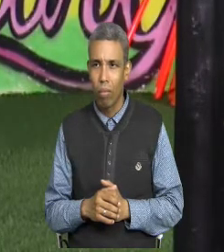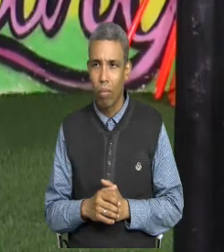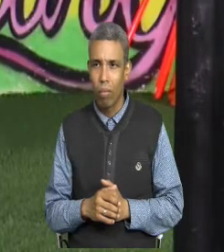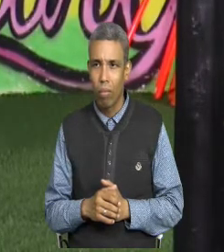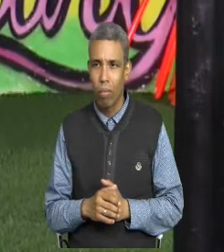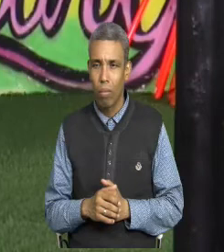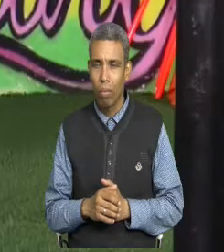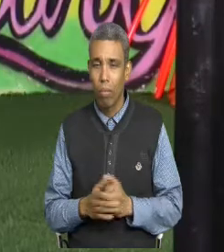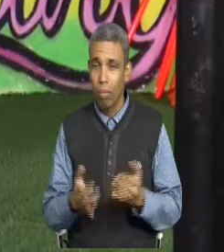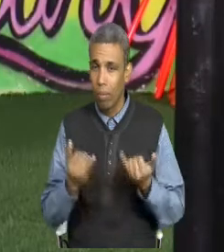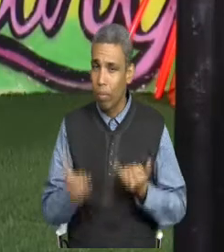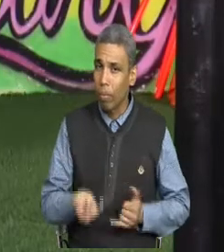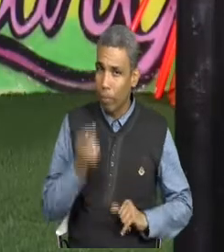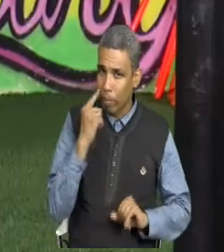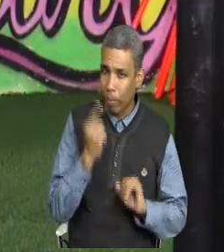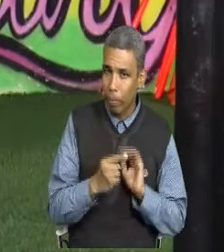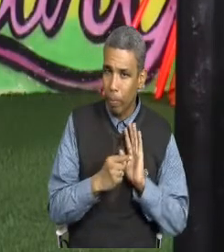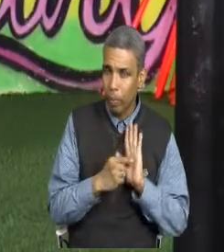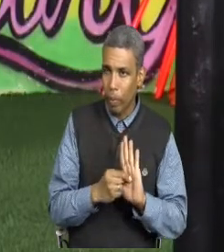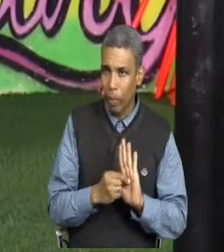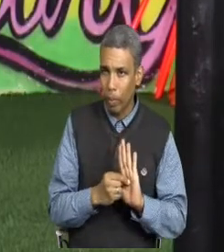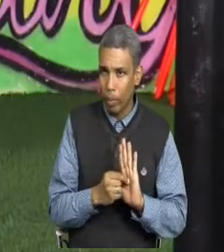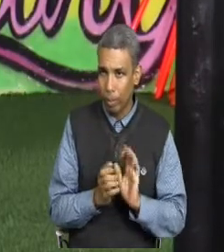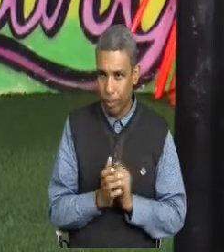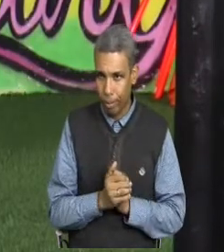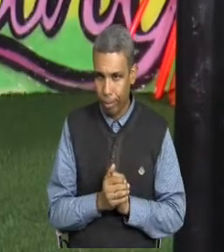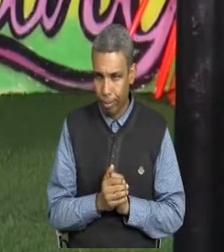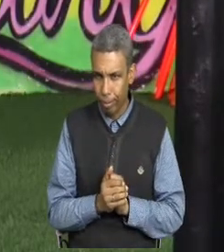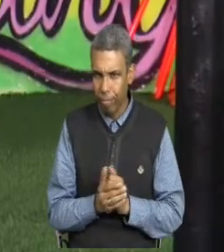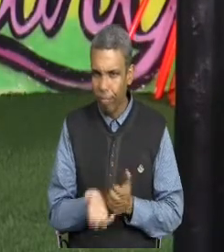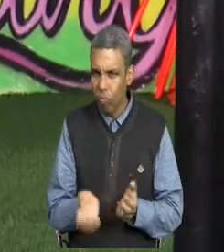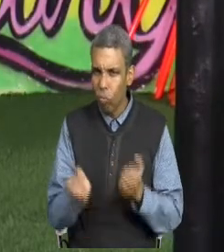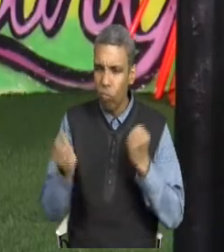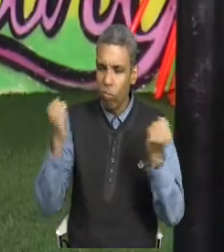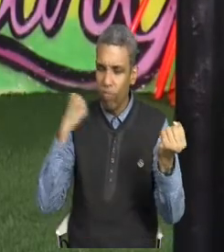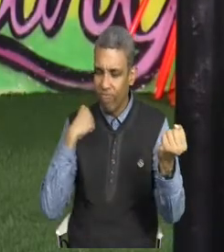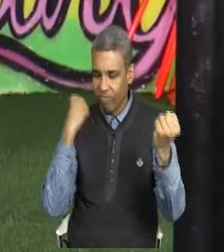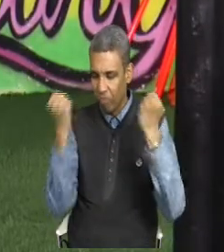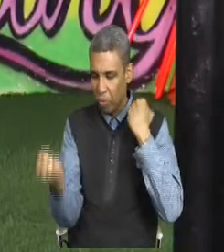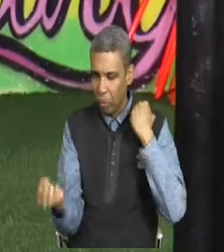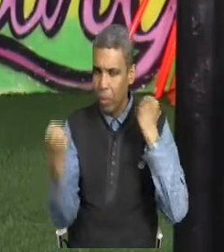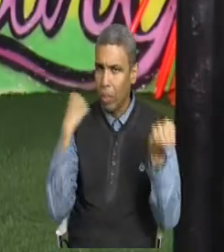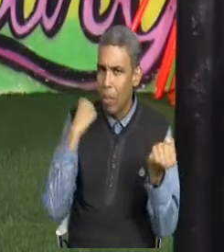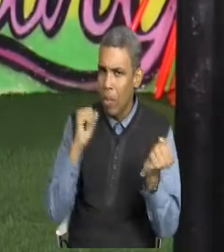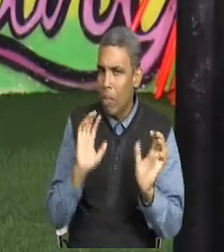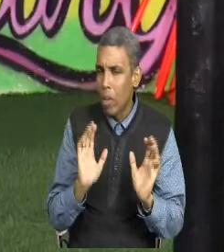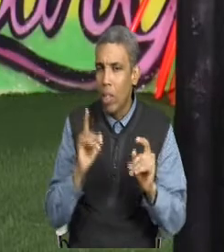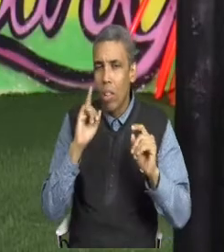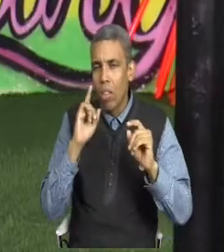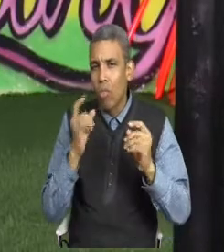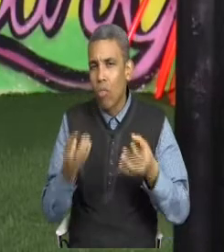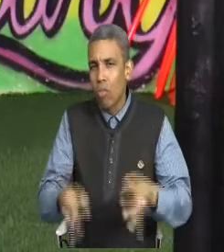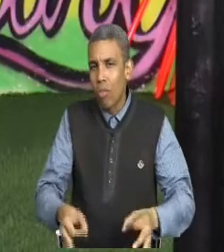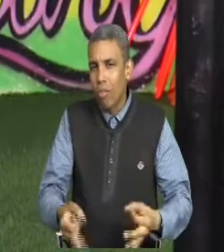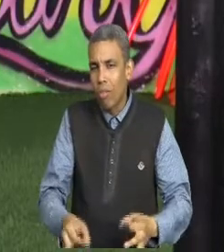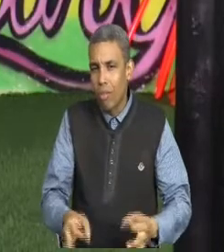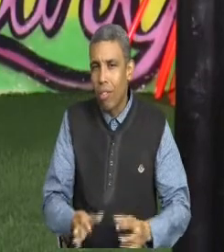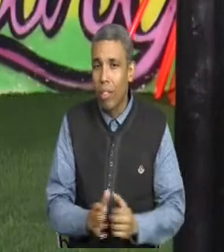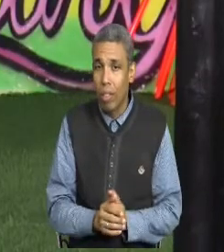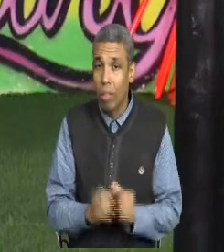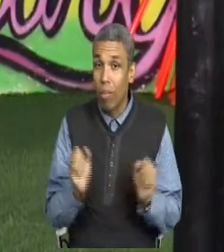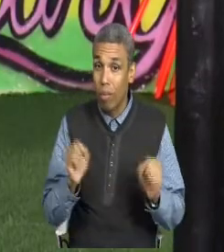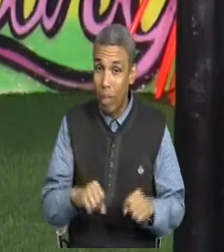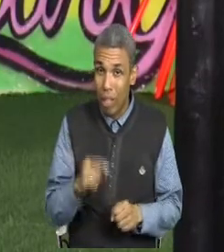una rutina un poco básica, pero muy buena, para que hagan mucha quema de grasa, mucho trabajo